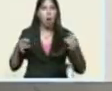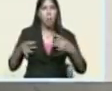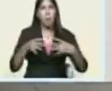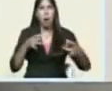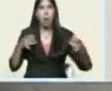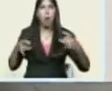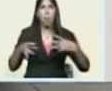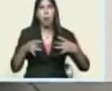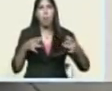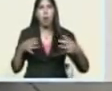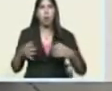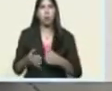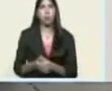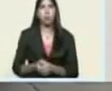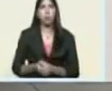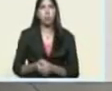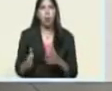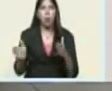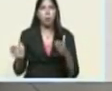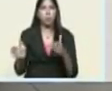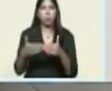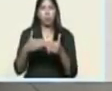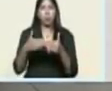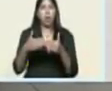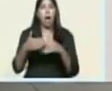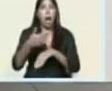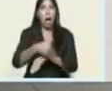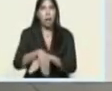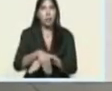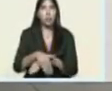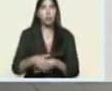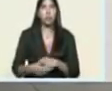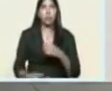la guarimba, del trancazo, de la amenaza.